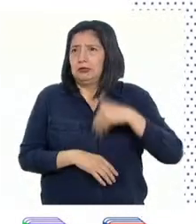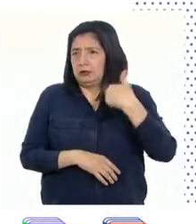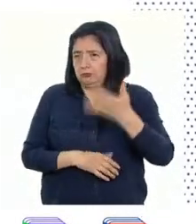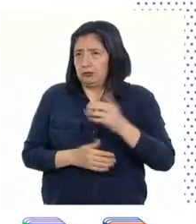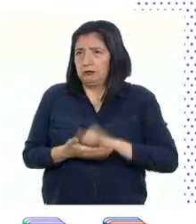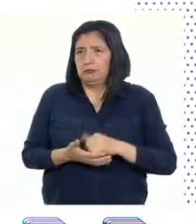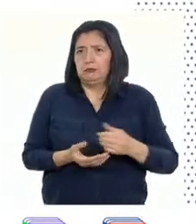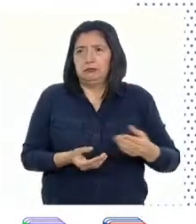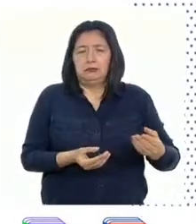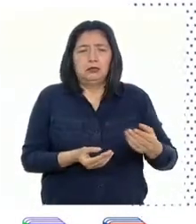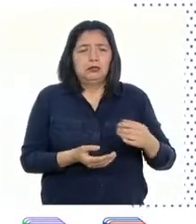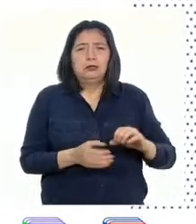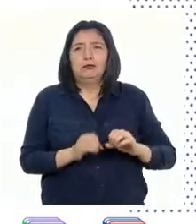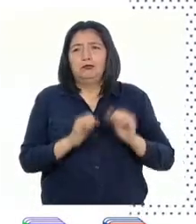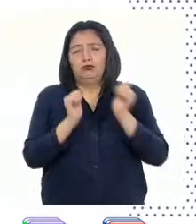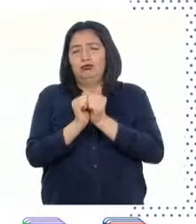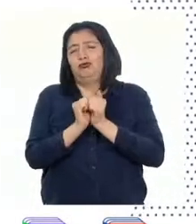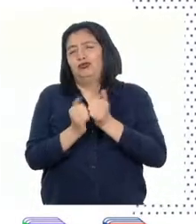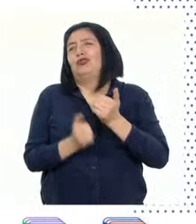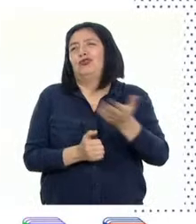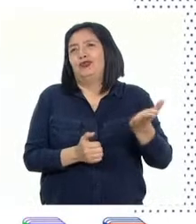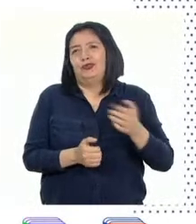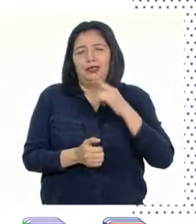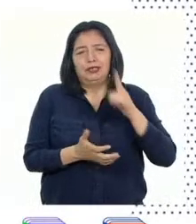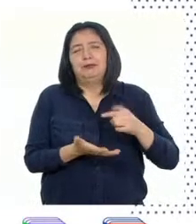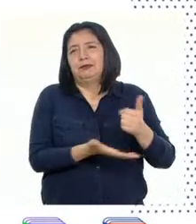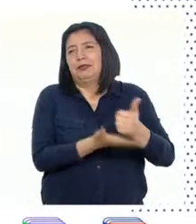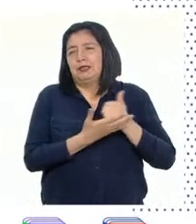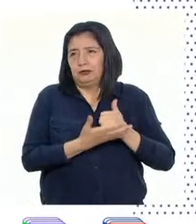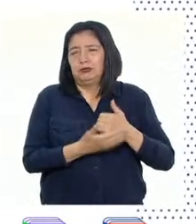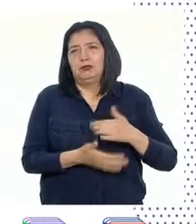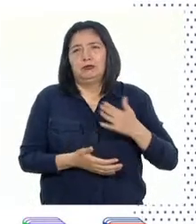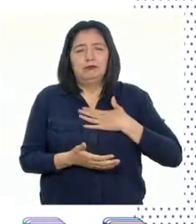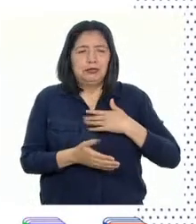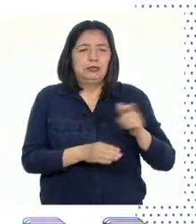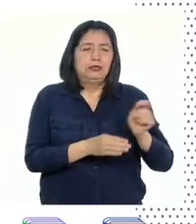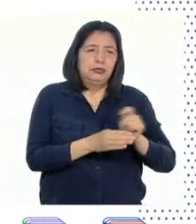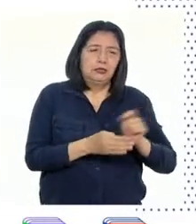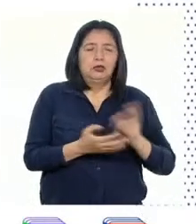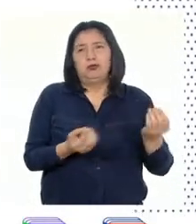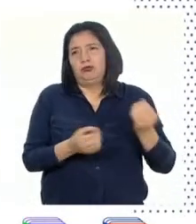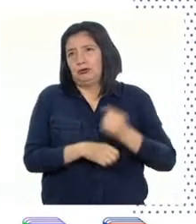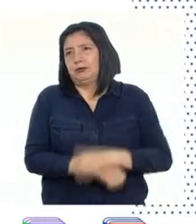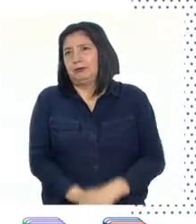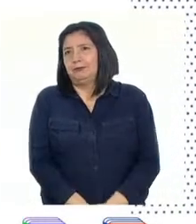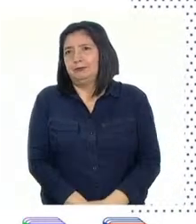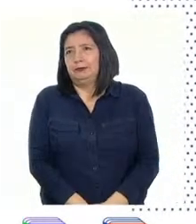Luego me pasaba el día con ella para que me ayude en mis tareas